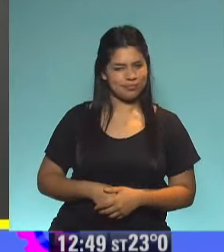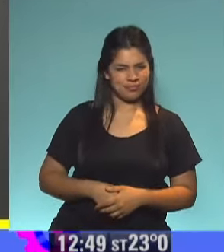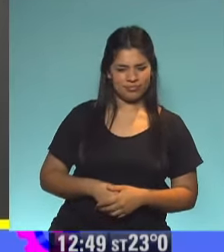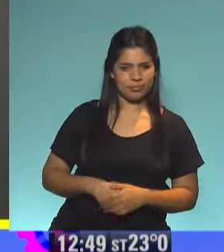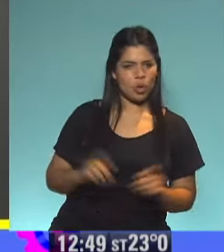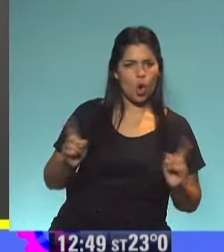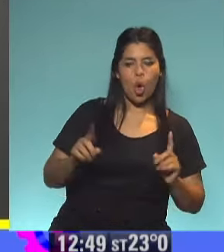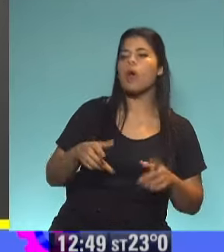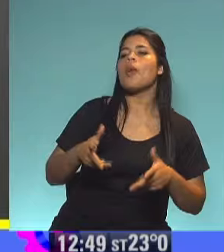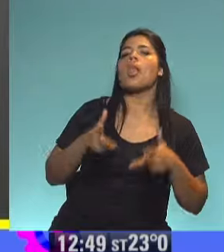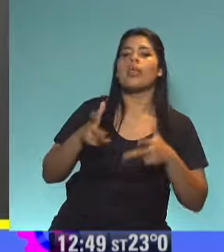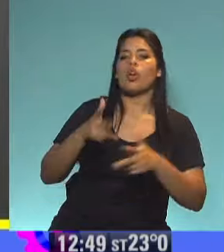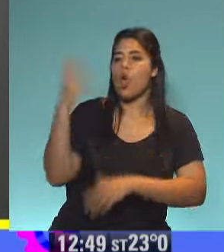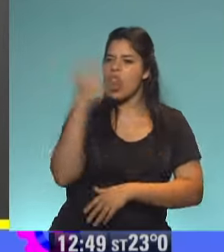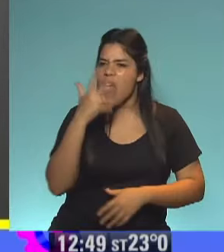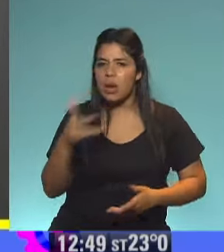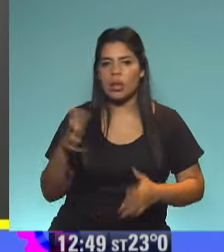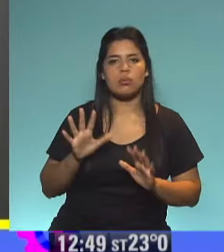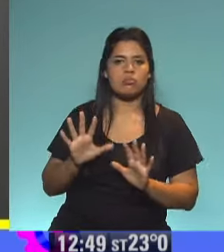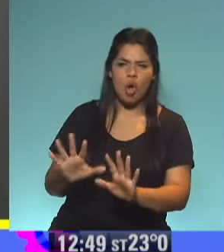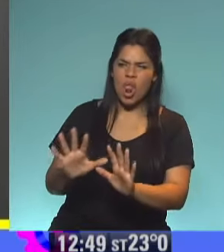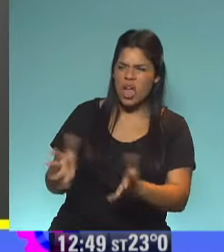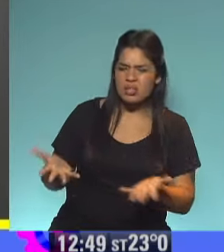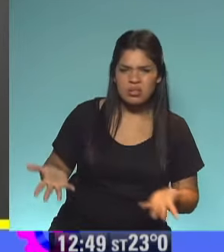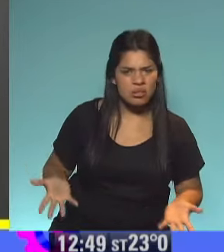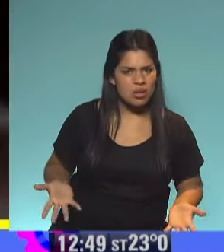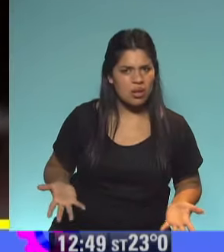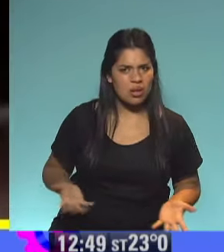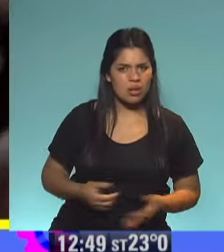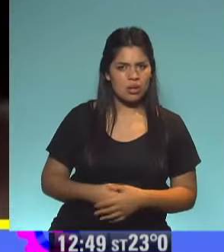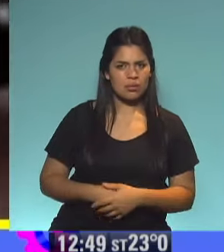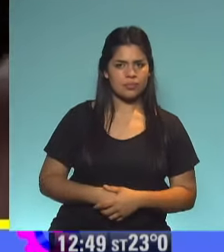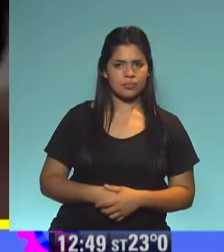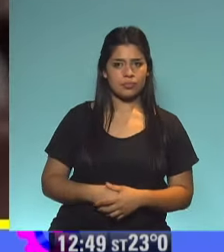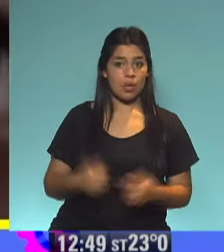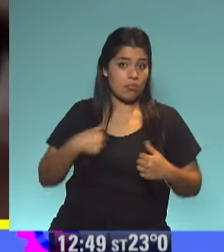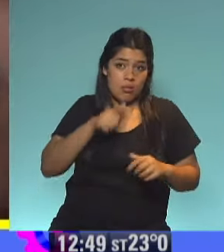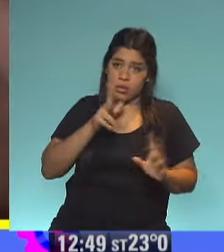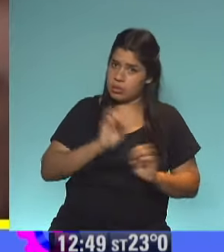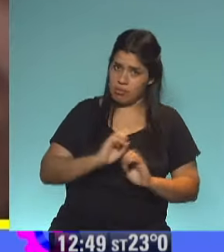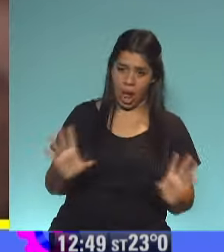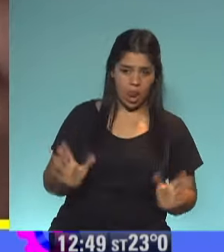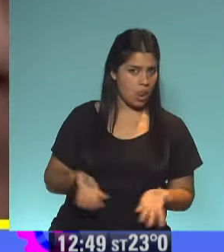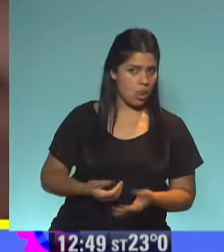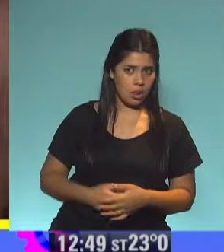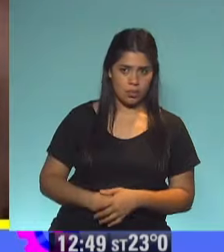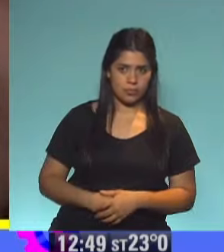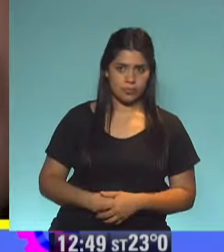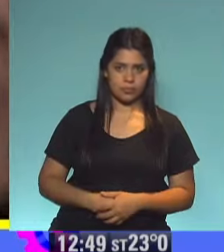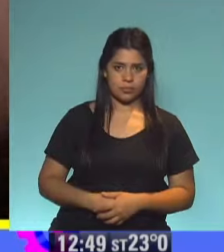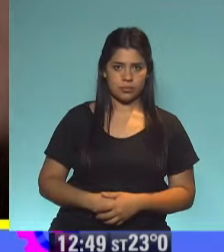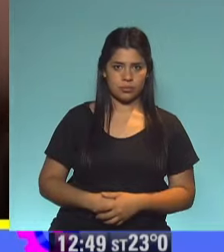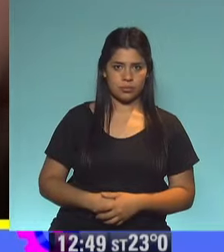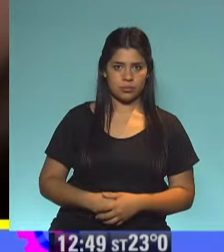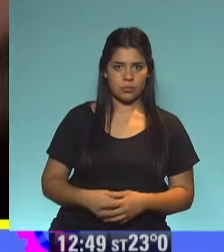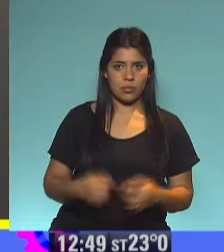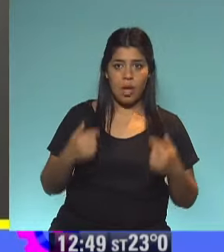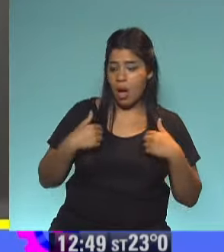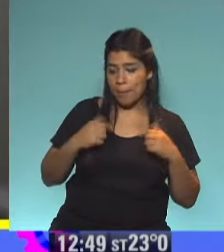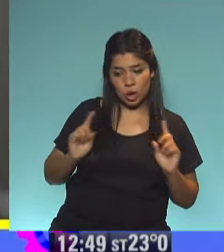dijo negra, así, le molesta. Entonces, bueno, a mí me parece que está mal. Y conmigo no